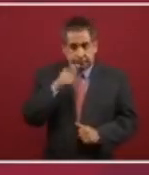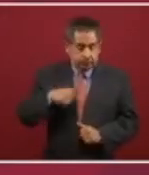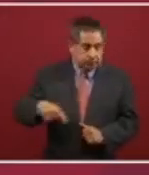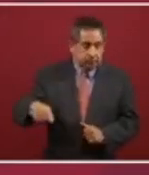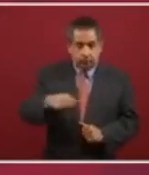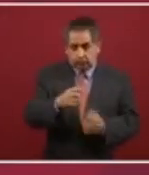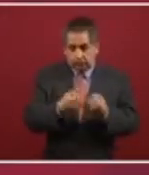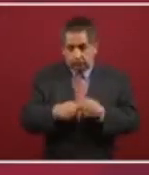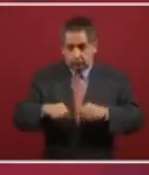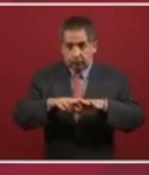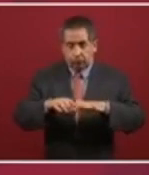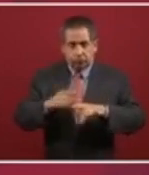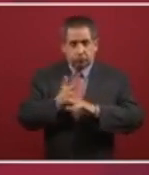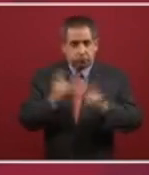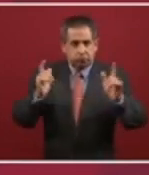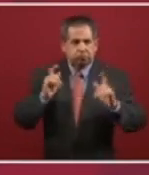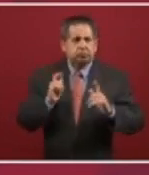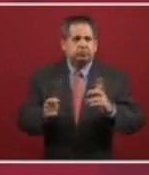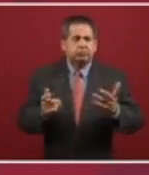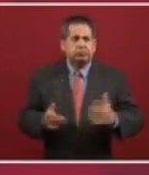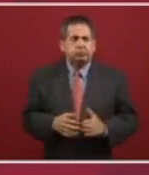sociedad libre,